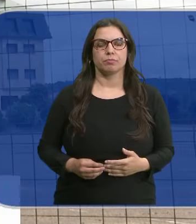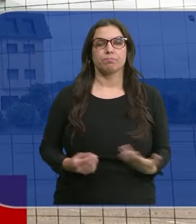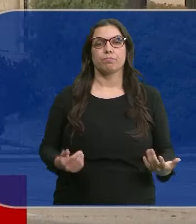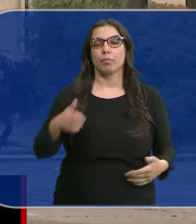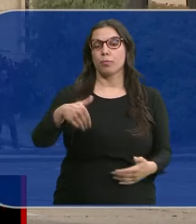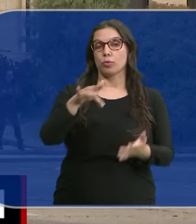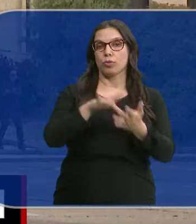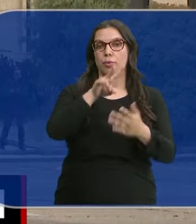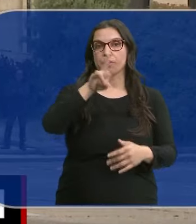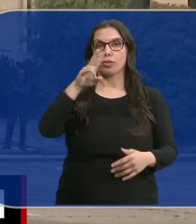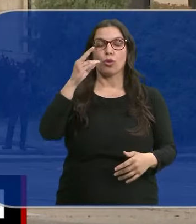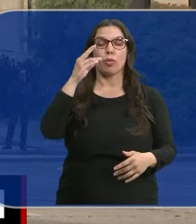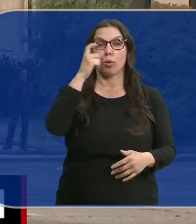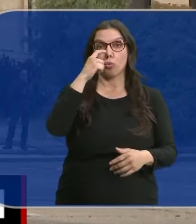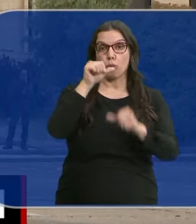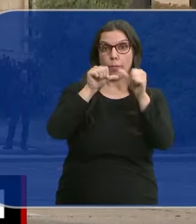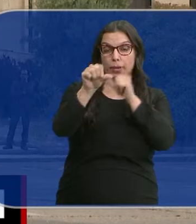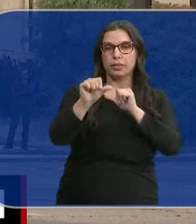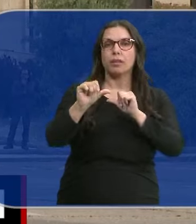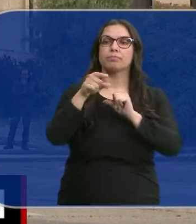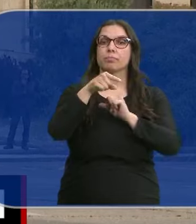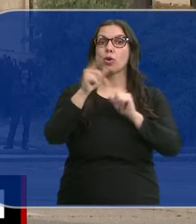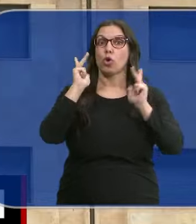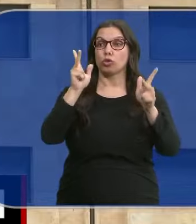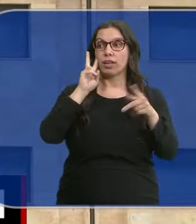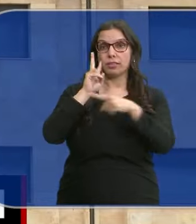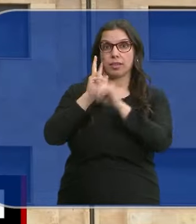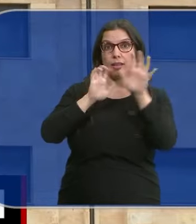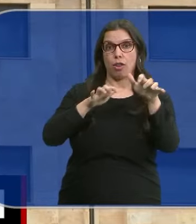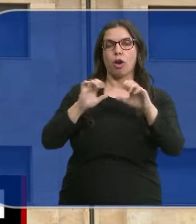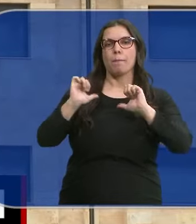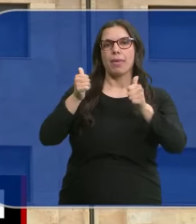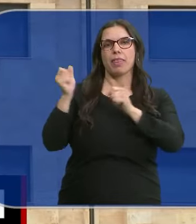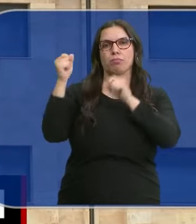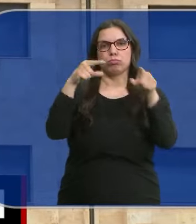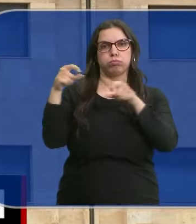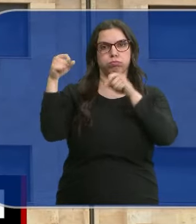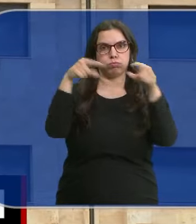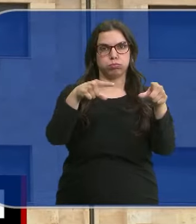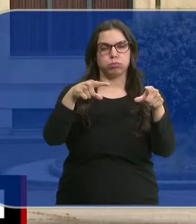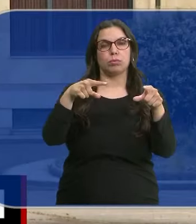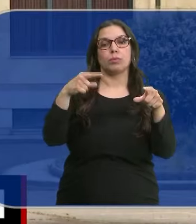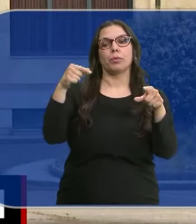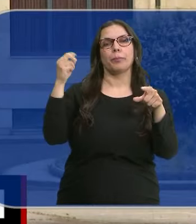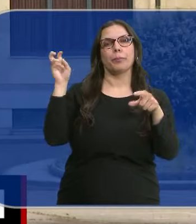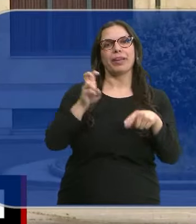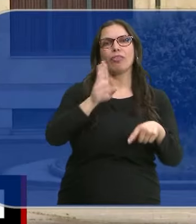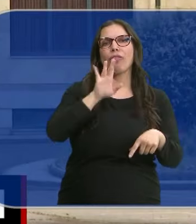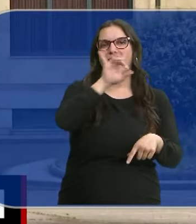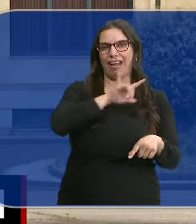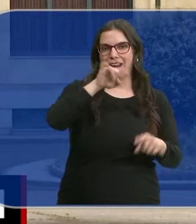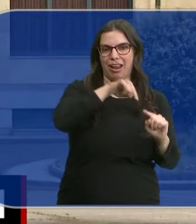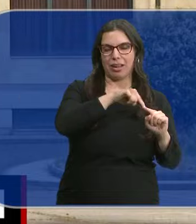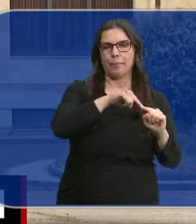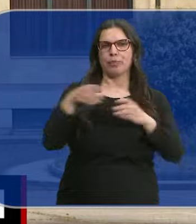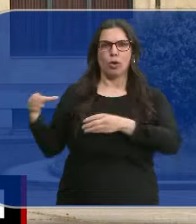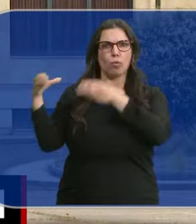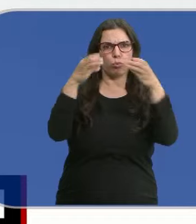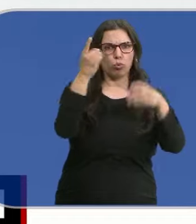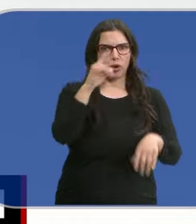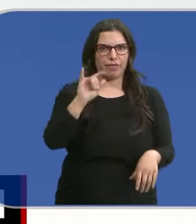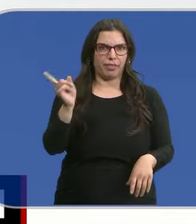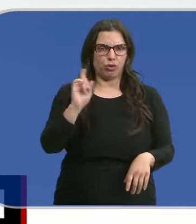A partir del próximo día 22 de junio empezarán a llegar a este hotel de León los primeros inmigrantes subsaharianos procedentes de Canarias. No lo harán todos a la